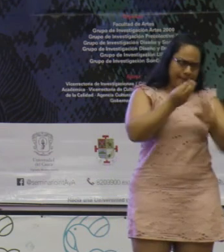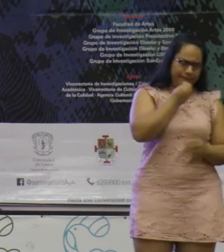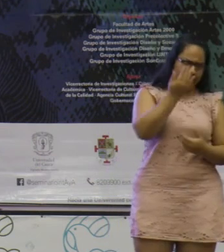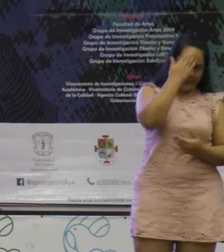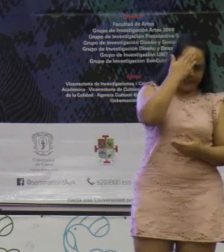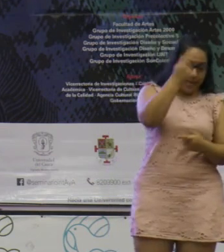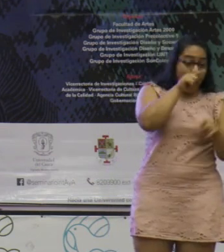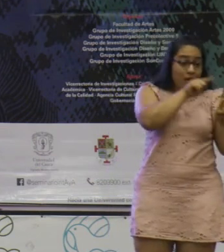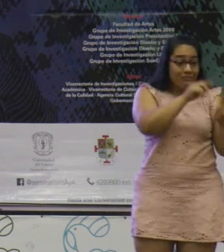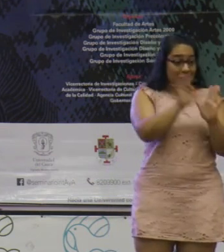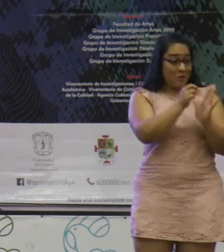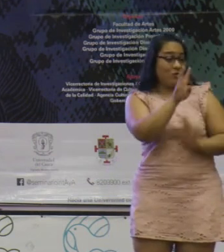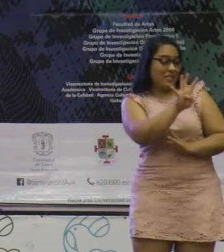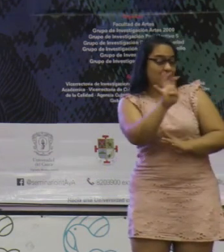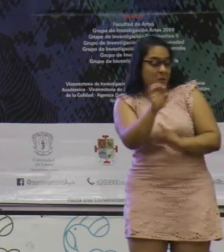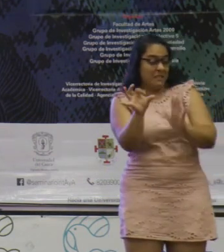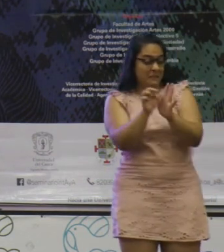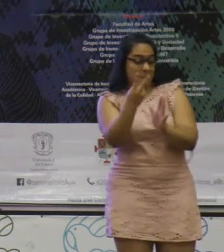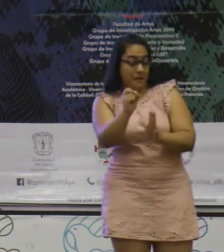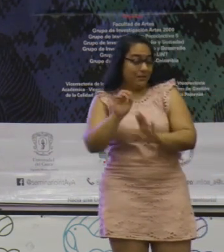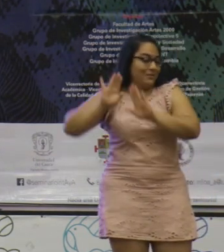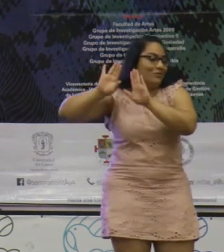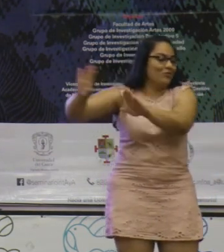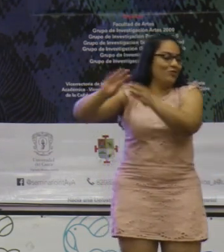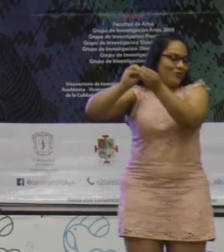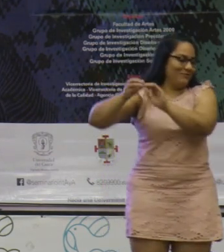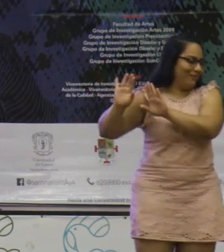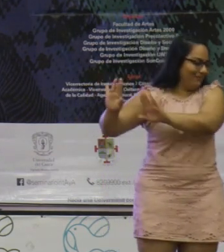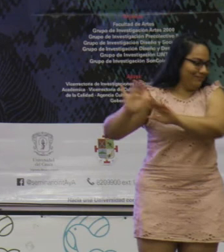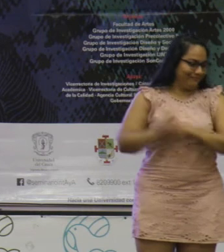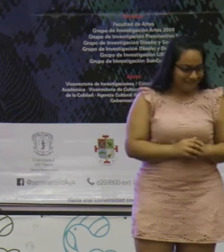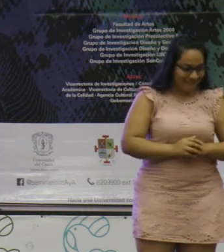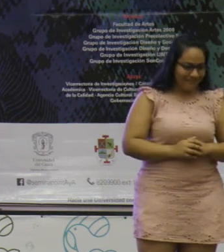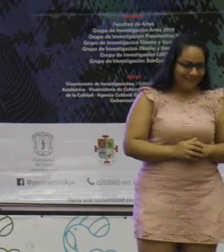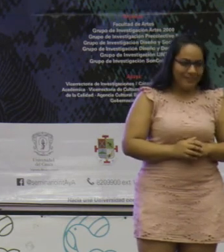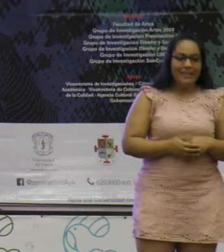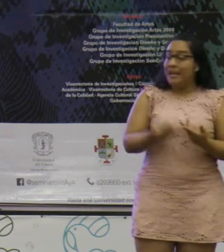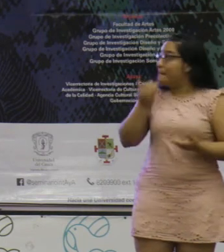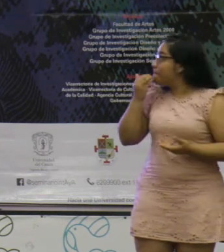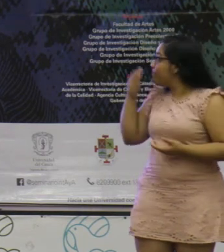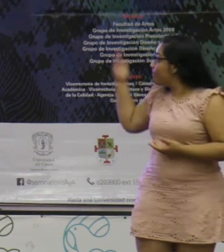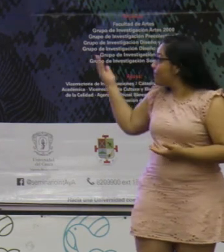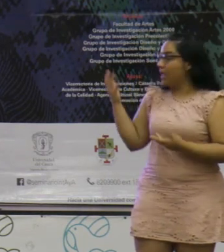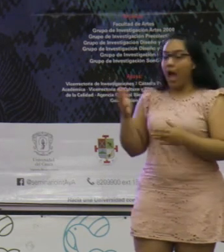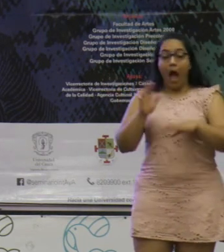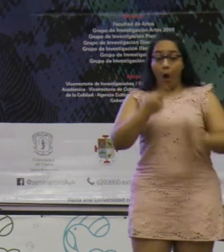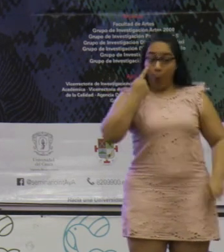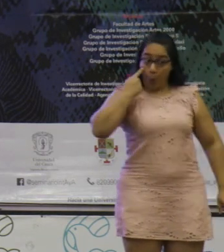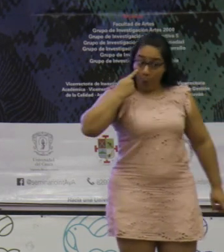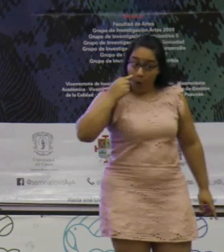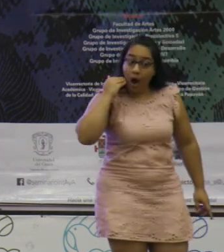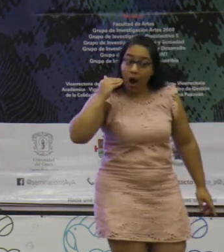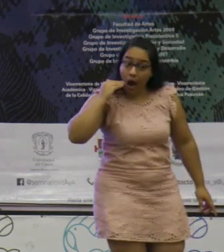nada. Esta gente por allá del 20 que era terrible. Entonces, por ejemplo, estas tipificaciones en las que decía, ojo, mujeres